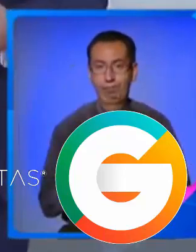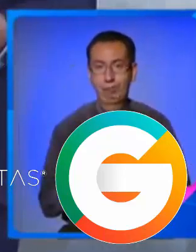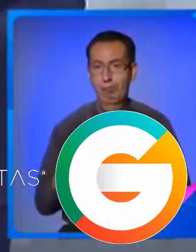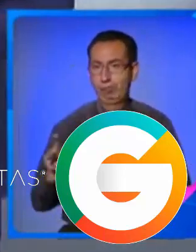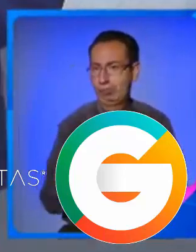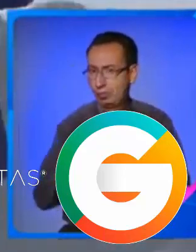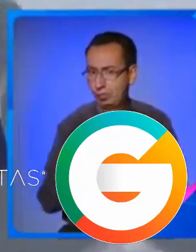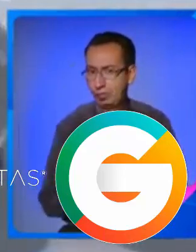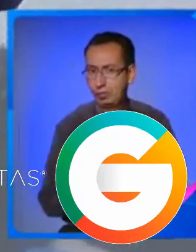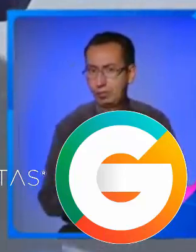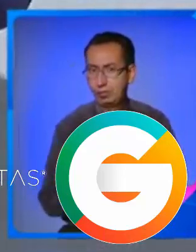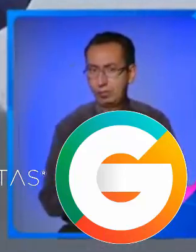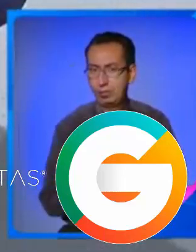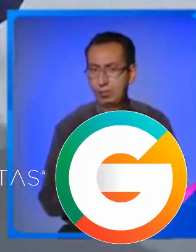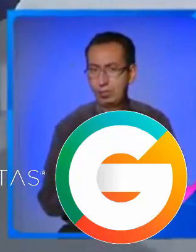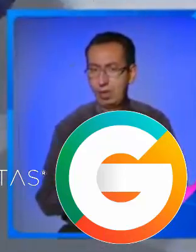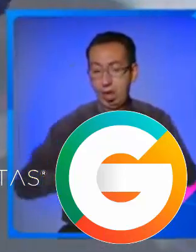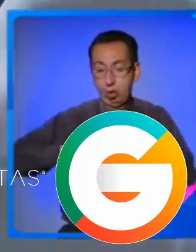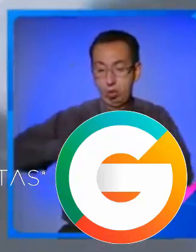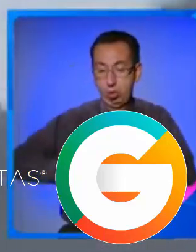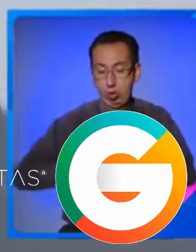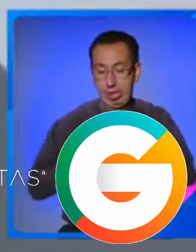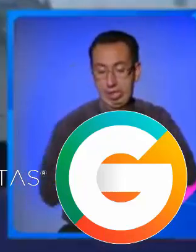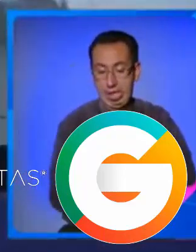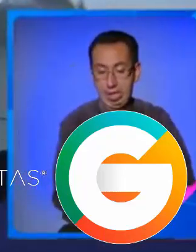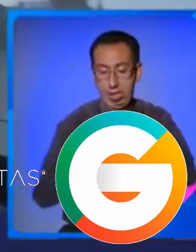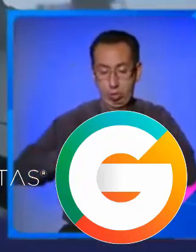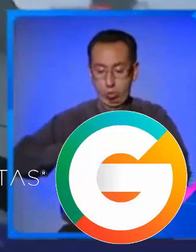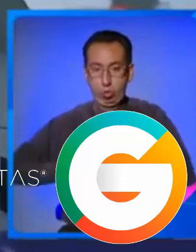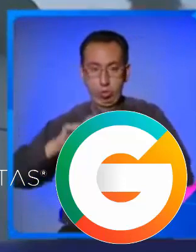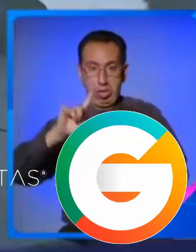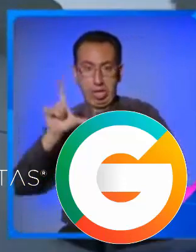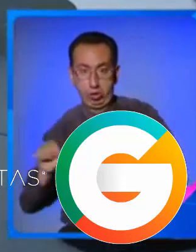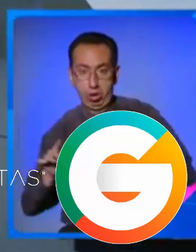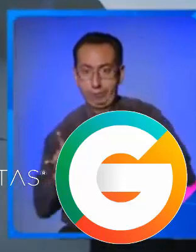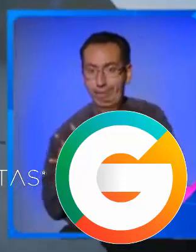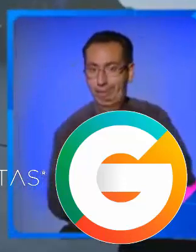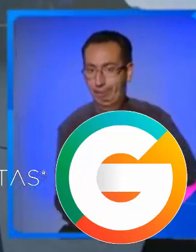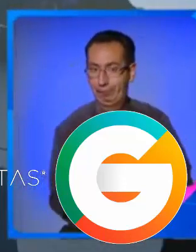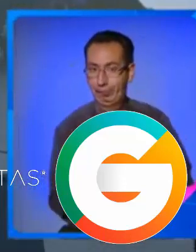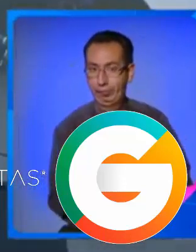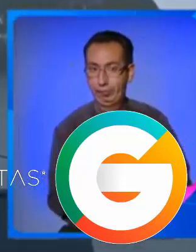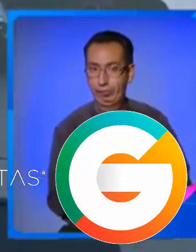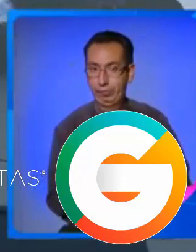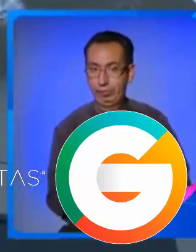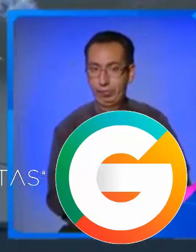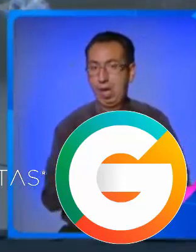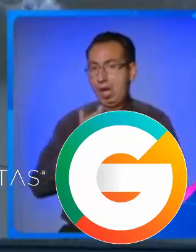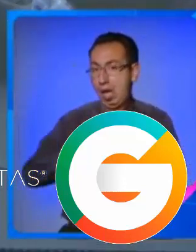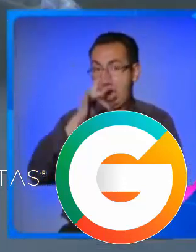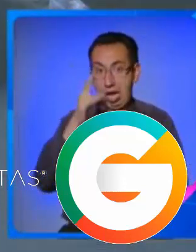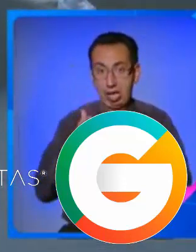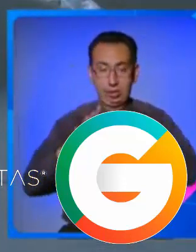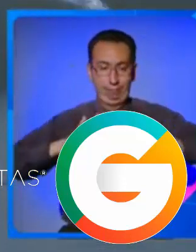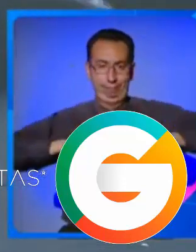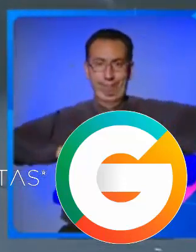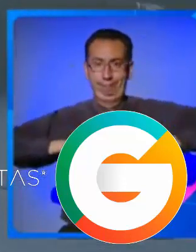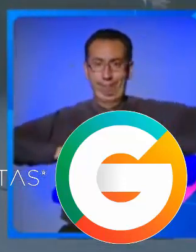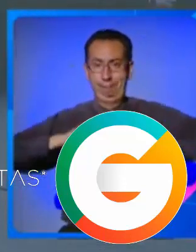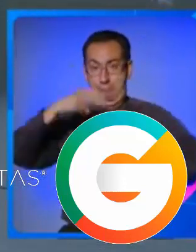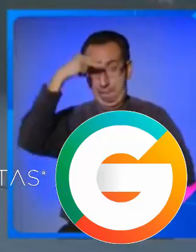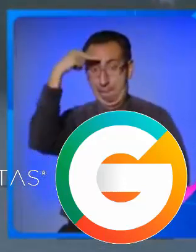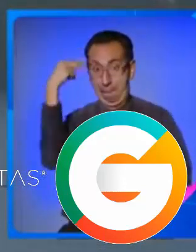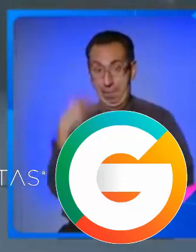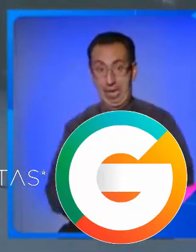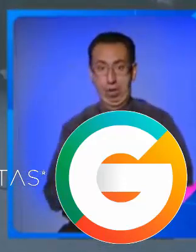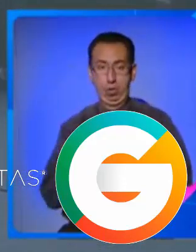resultados entre las autoridades estatales y federales. Mi agradecimiento al Ejército Mexicano